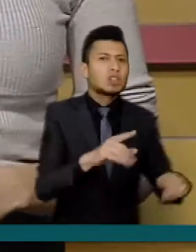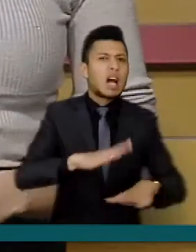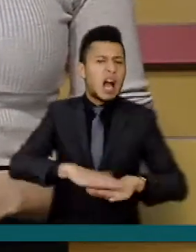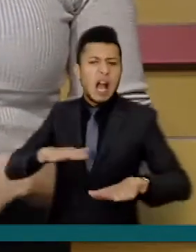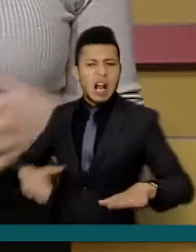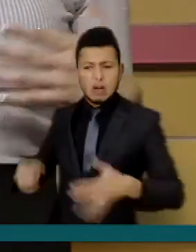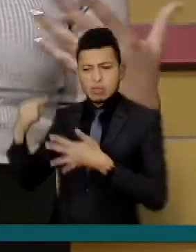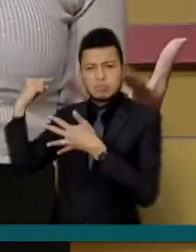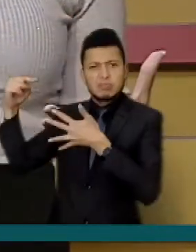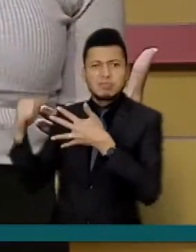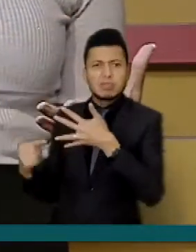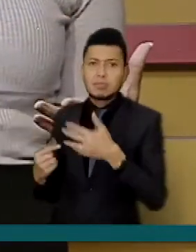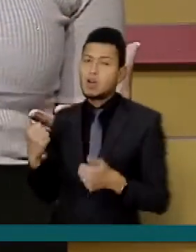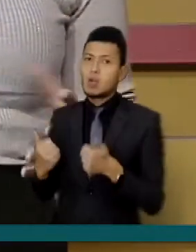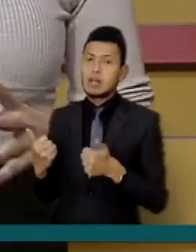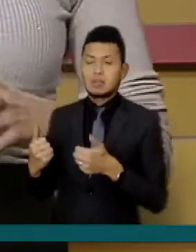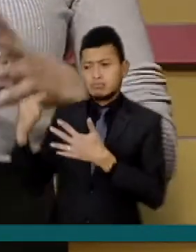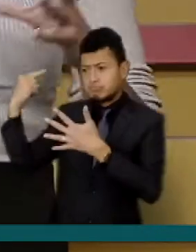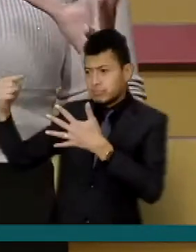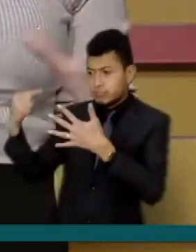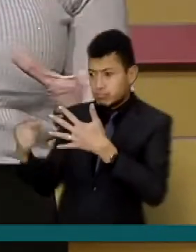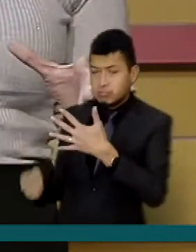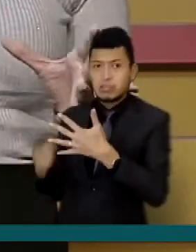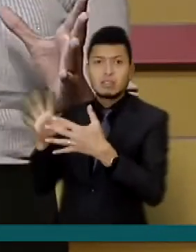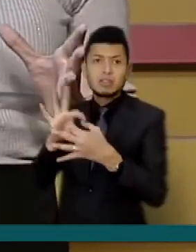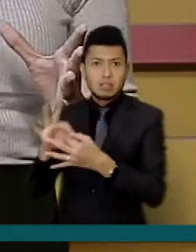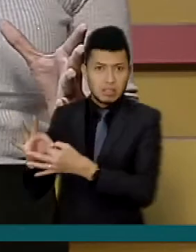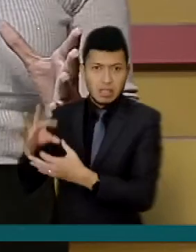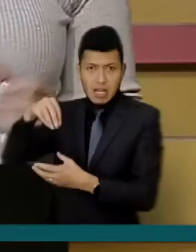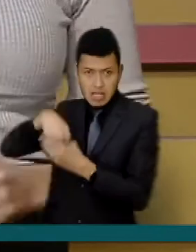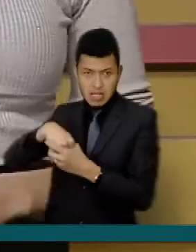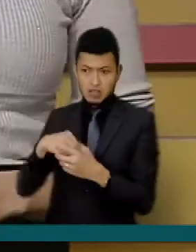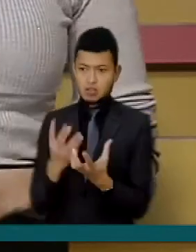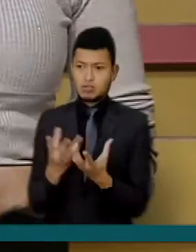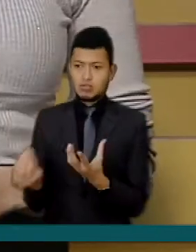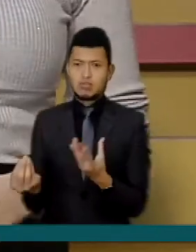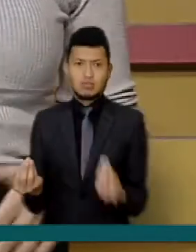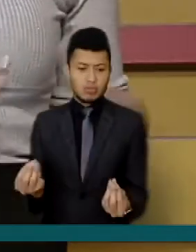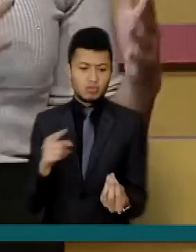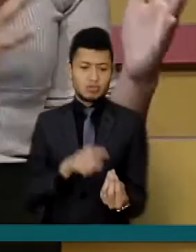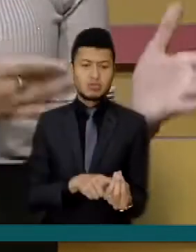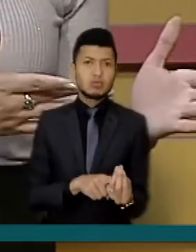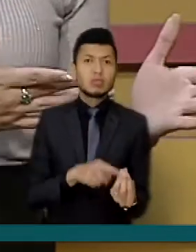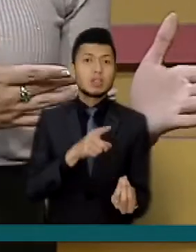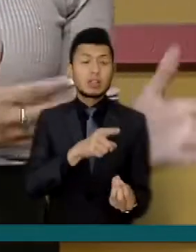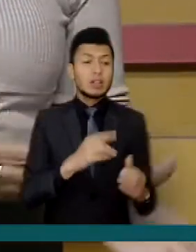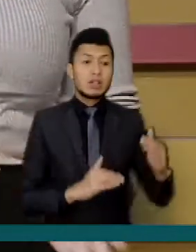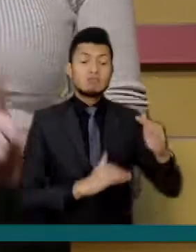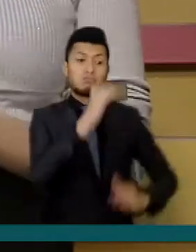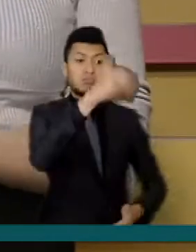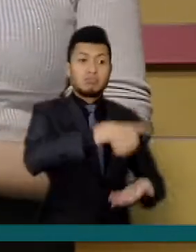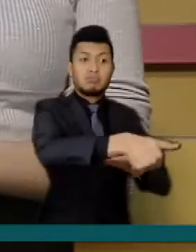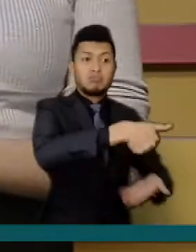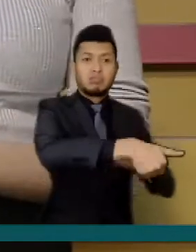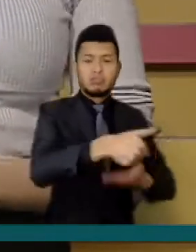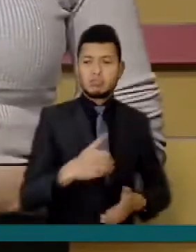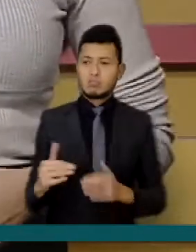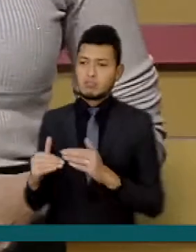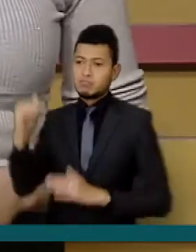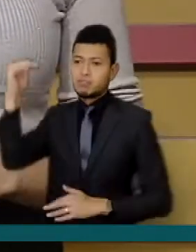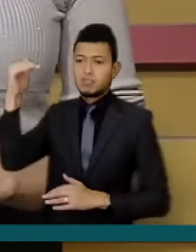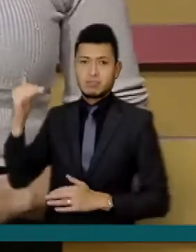es causada por varias circunstancias y todas estas están clasificadas en dos: inflación de demanda e inflación de